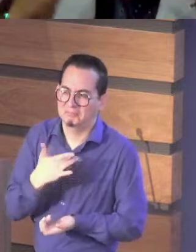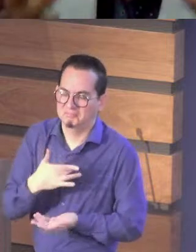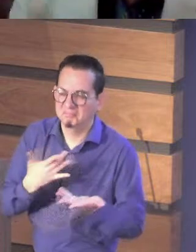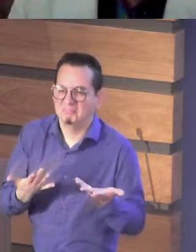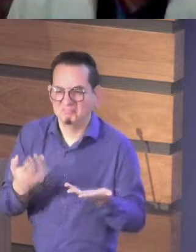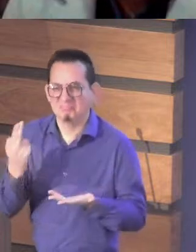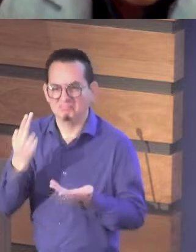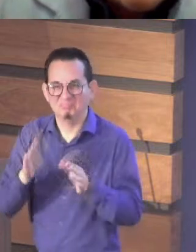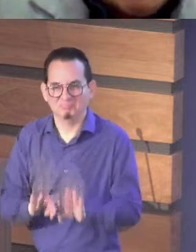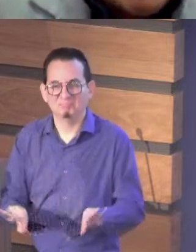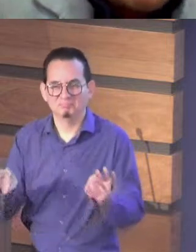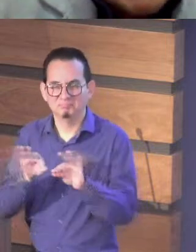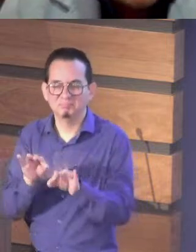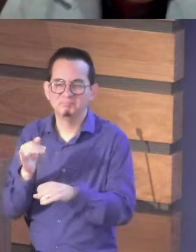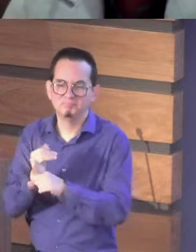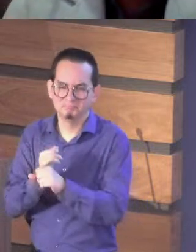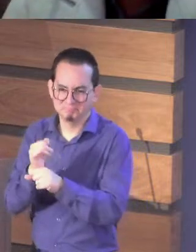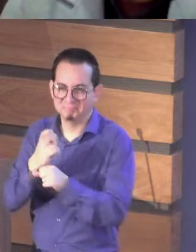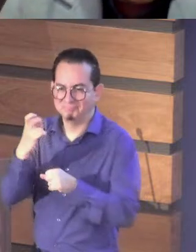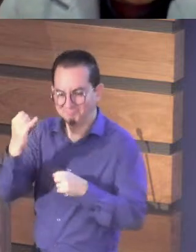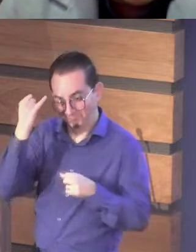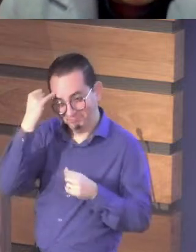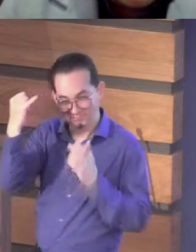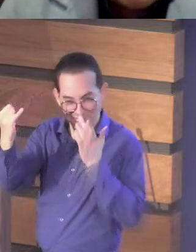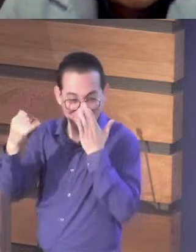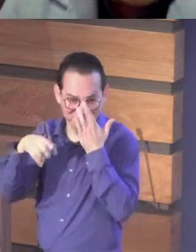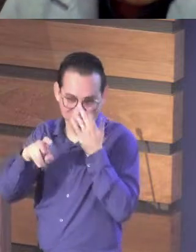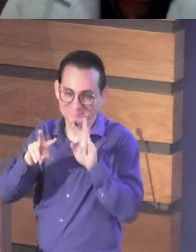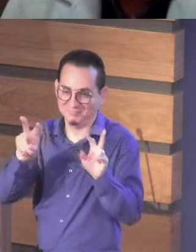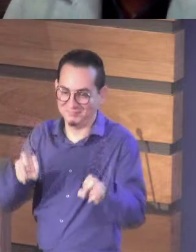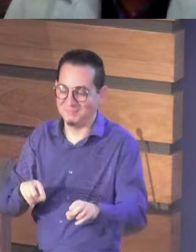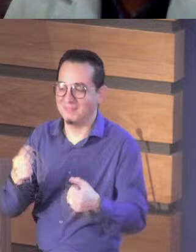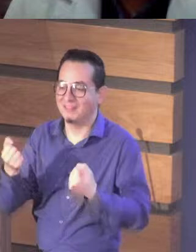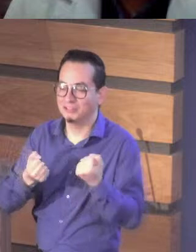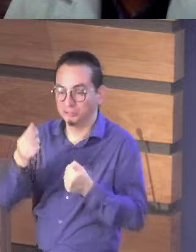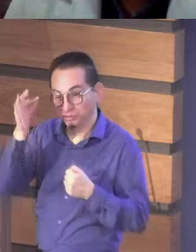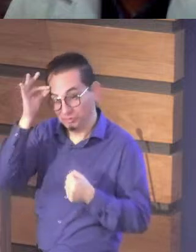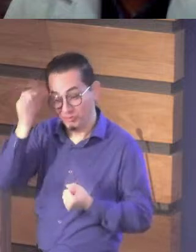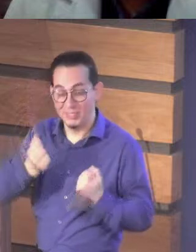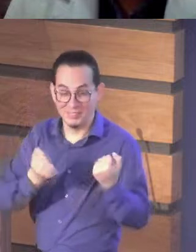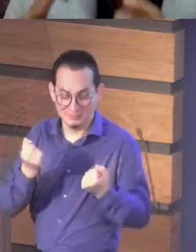la idea de hacer esta investigación. Por ejemplo,